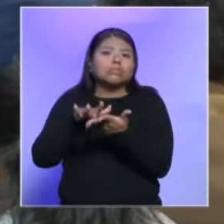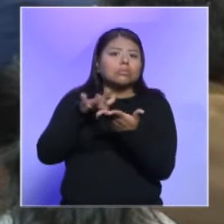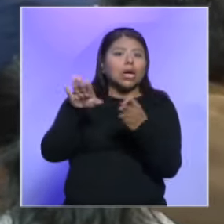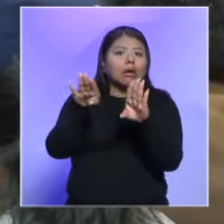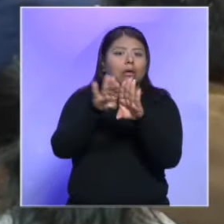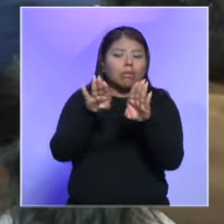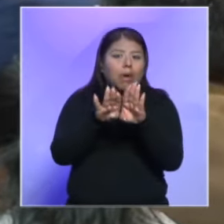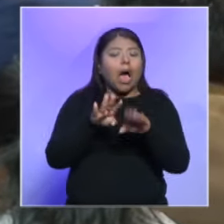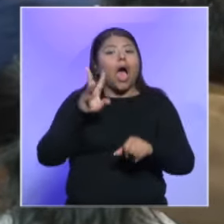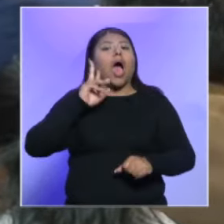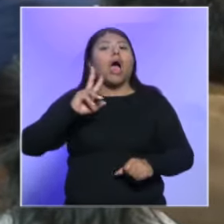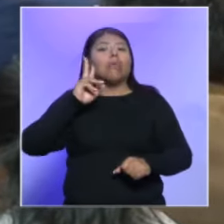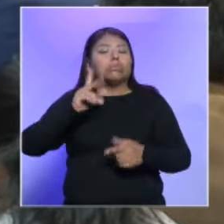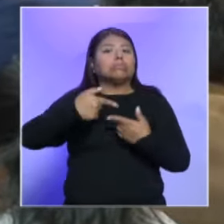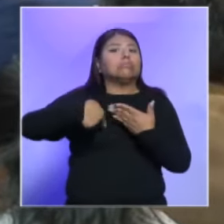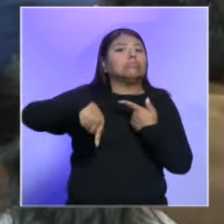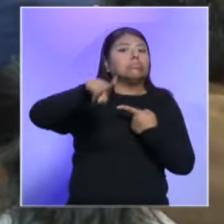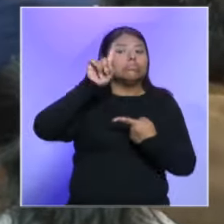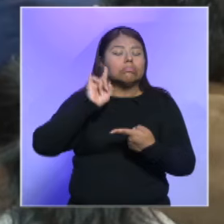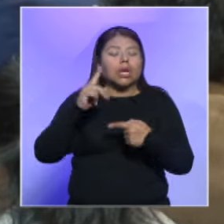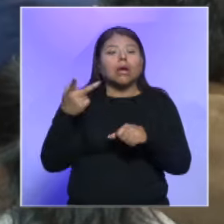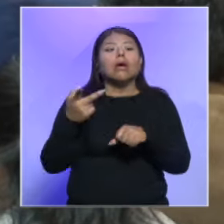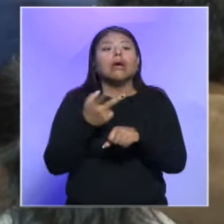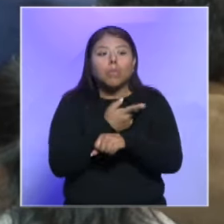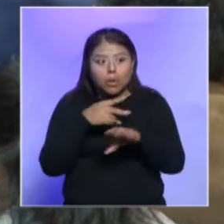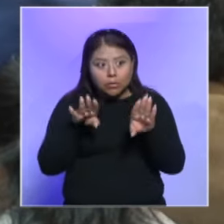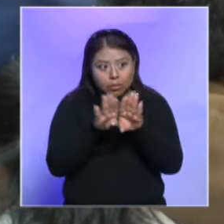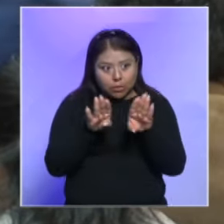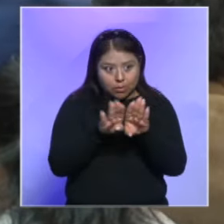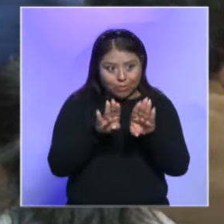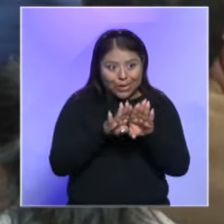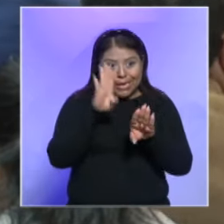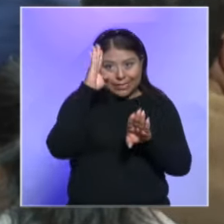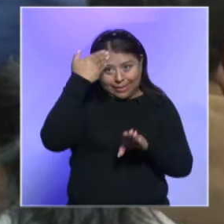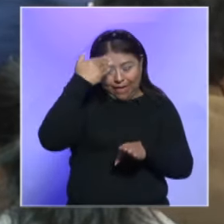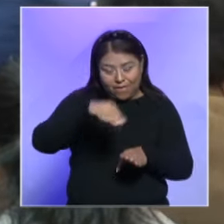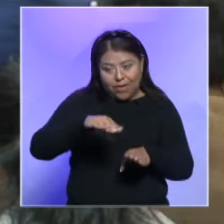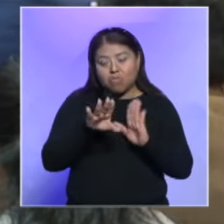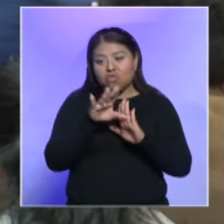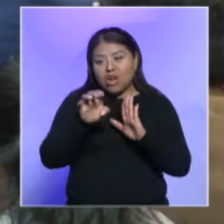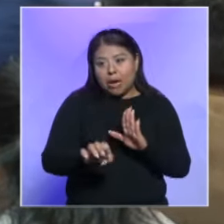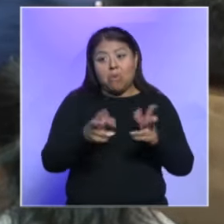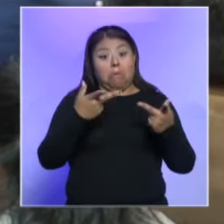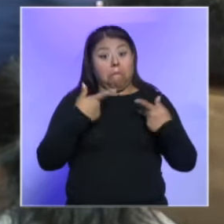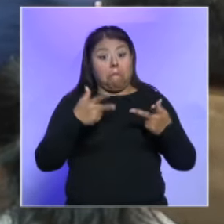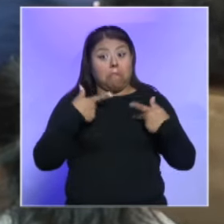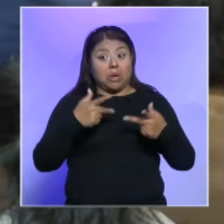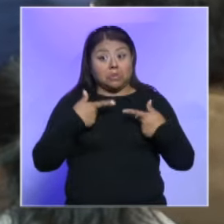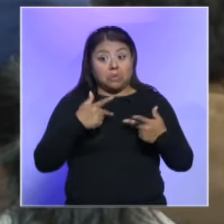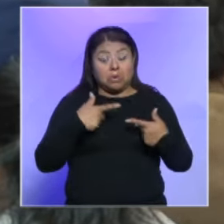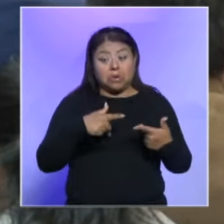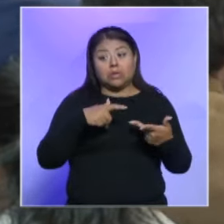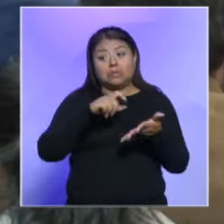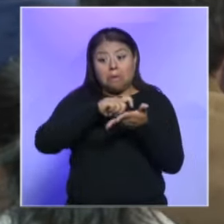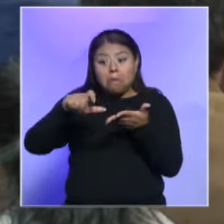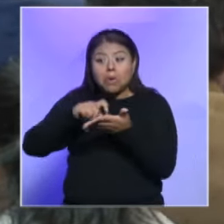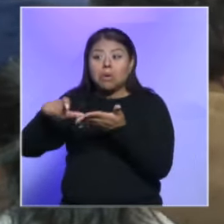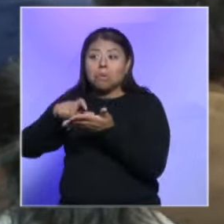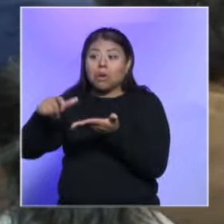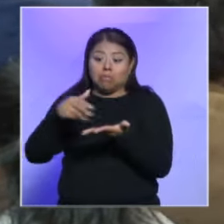ver qué conceptos vamos a meter en estos gastos personales, y más cuando además son concurrentes